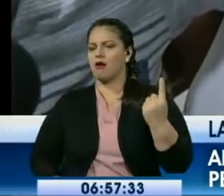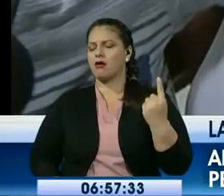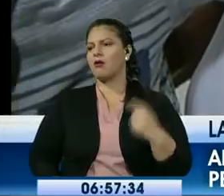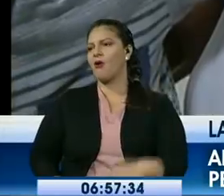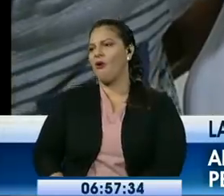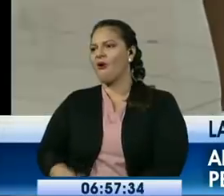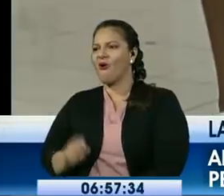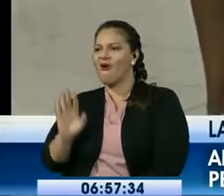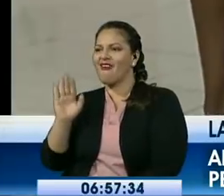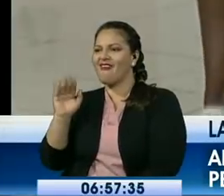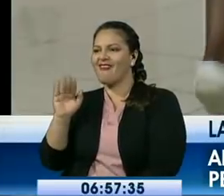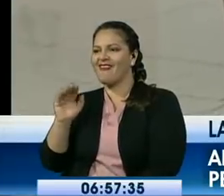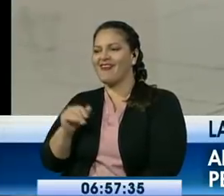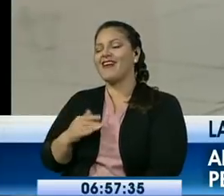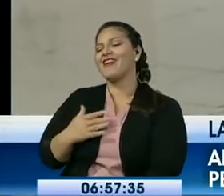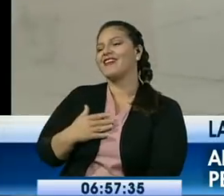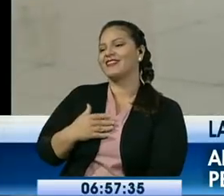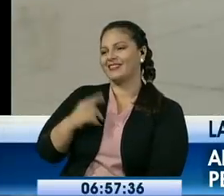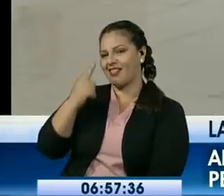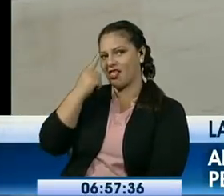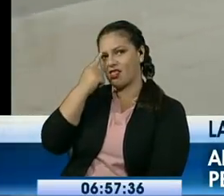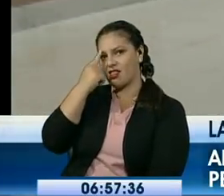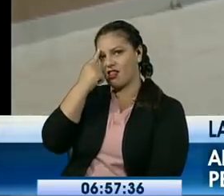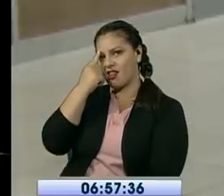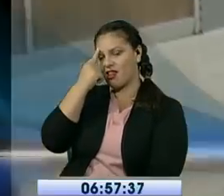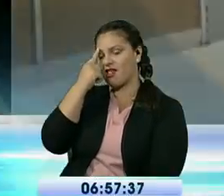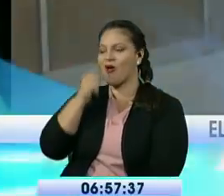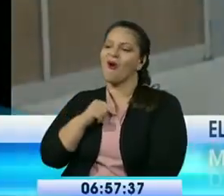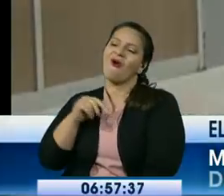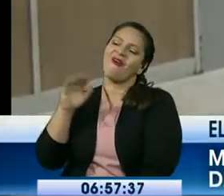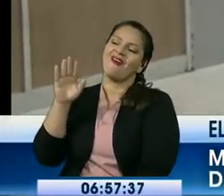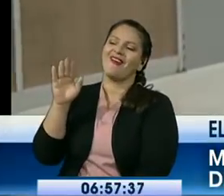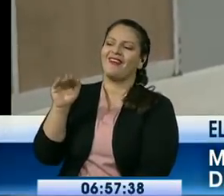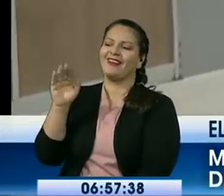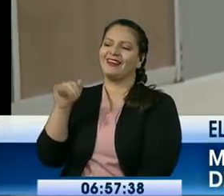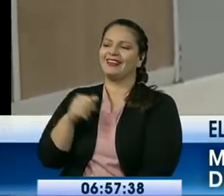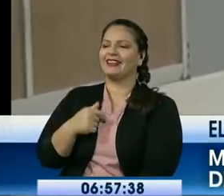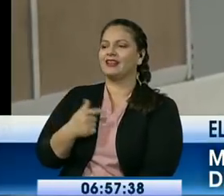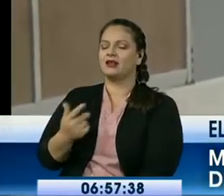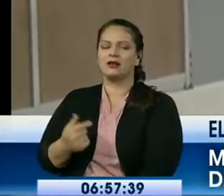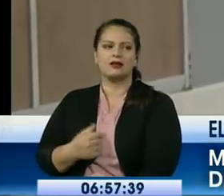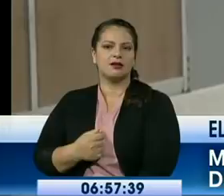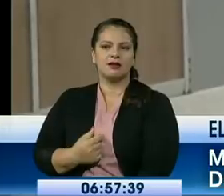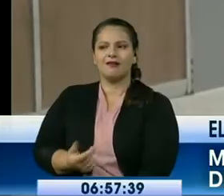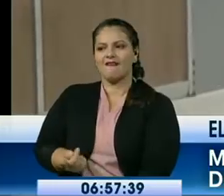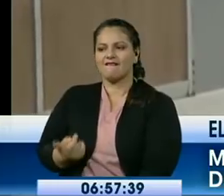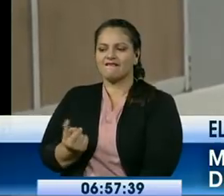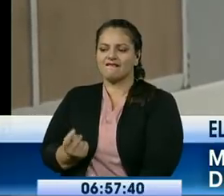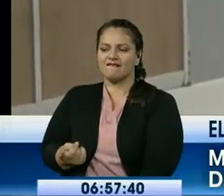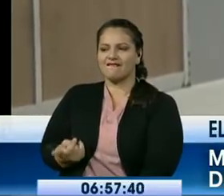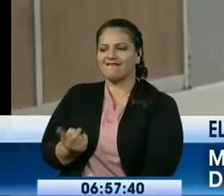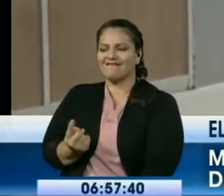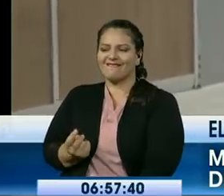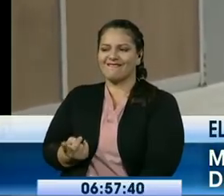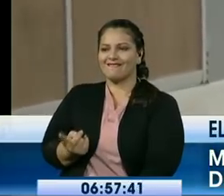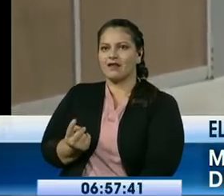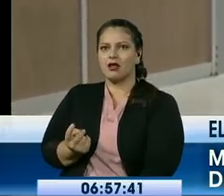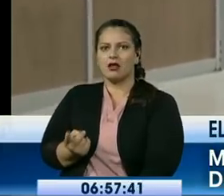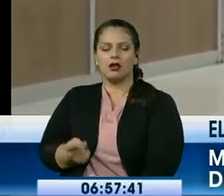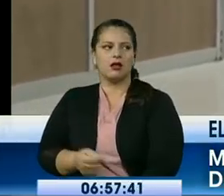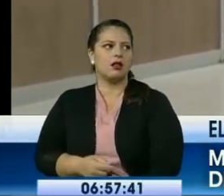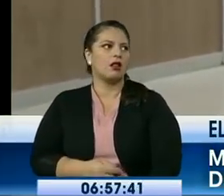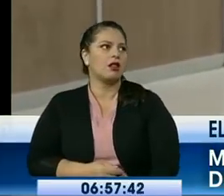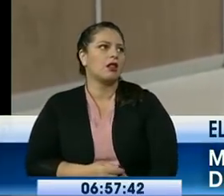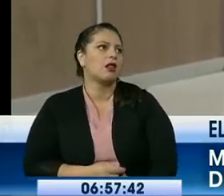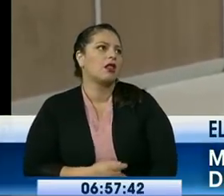la olla. Ya, escopolinado, toda esa situación. Estaba divirtiéndose. ¿Ya? Sí. ¿Y de